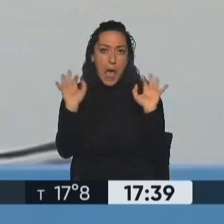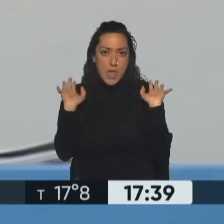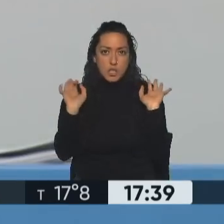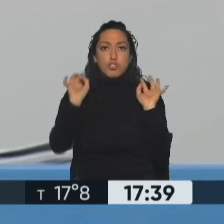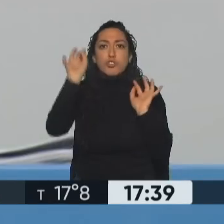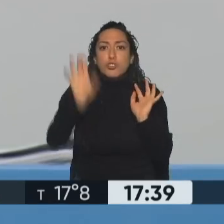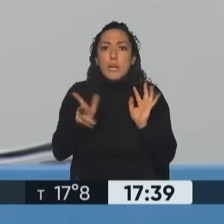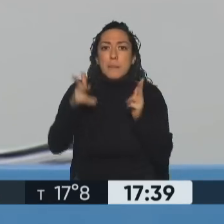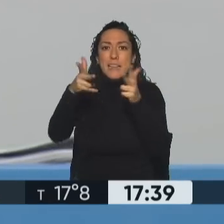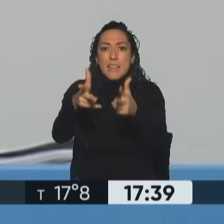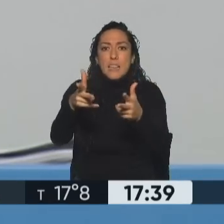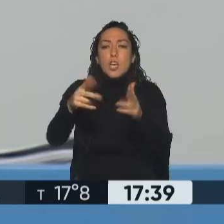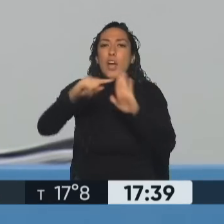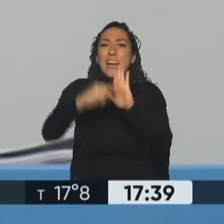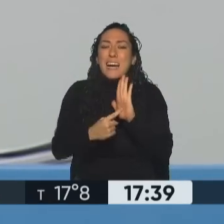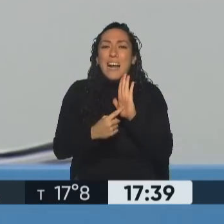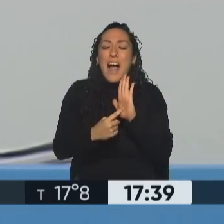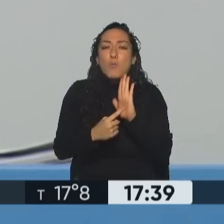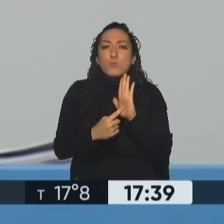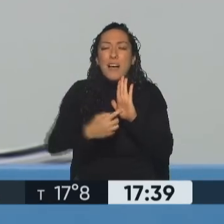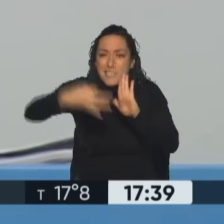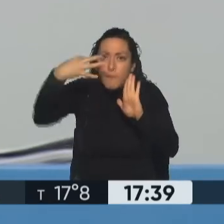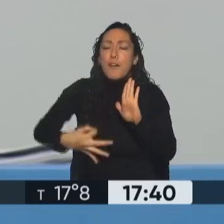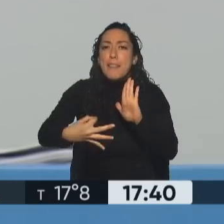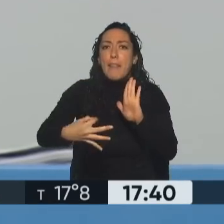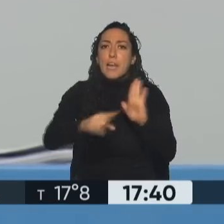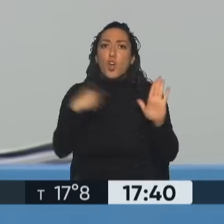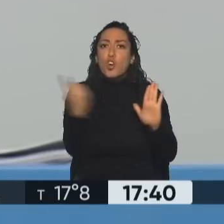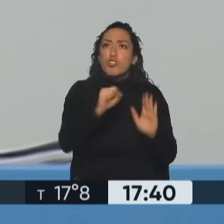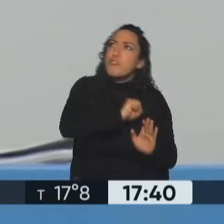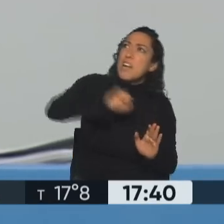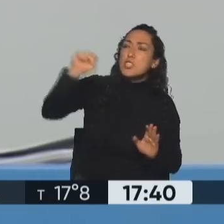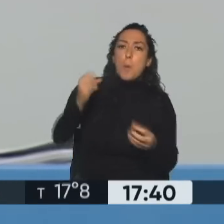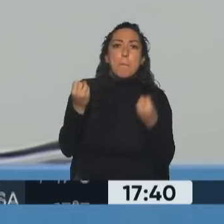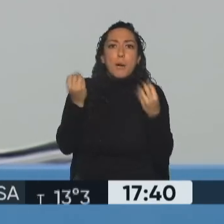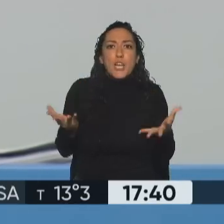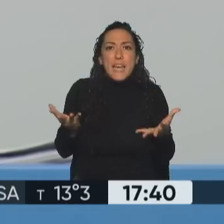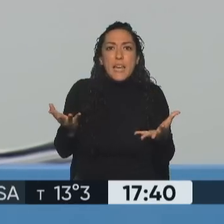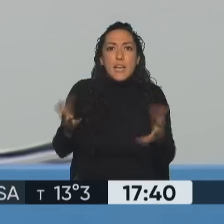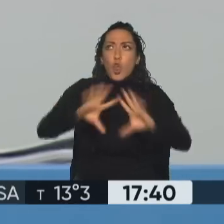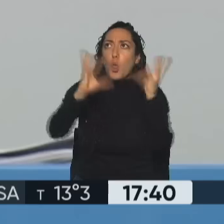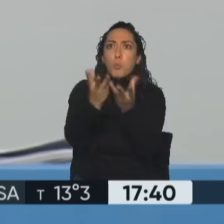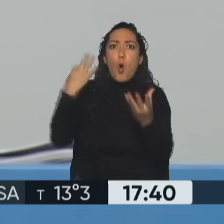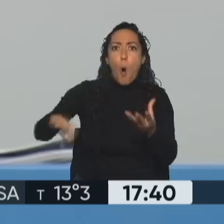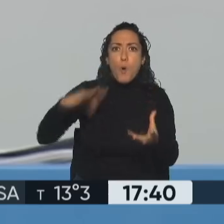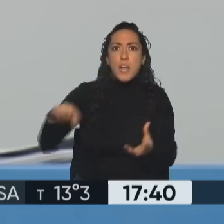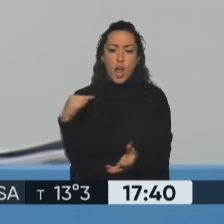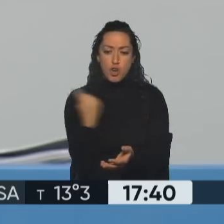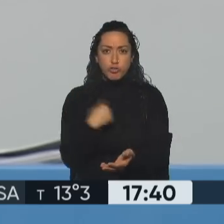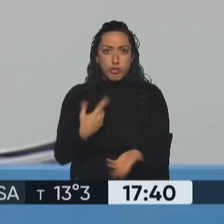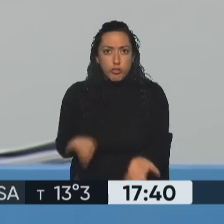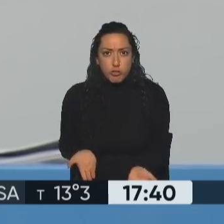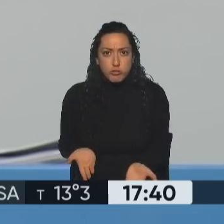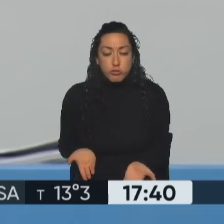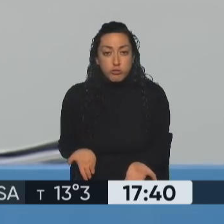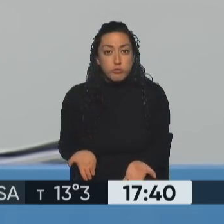encontrar las causas verdaderas de por qué tenemos esta inflación única en el mundo. Única